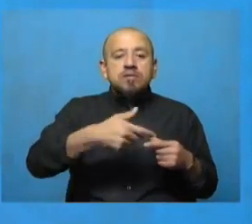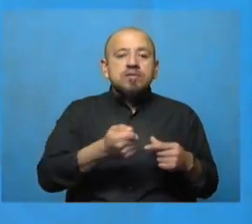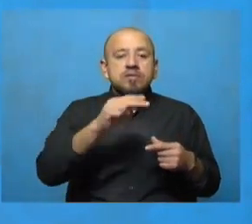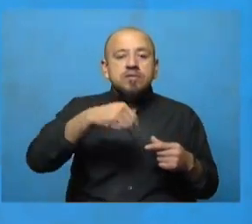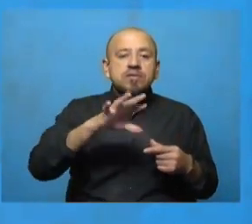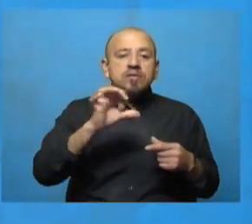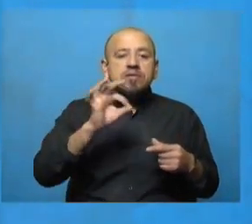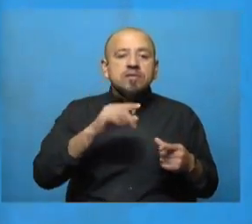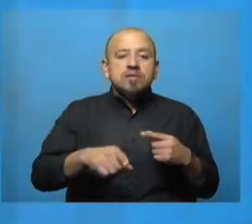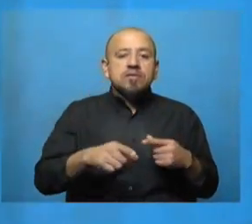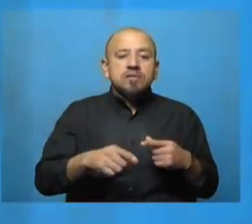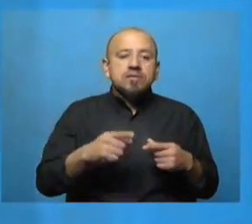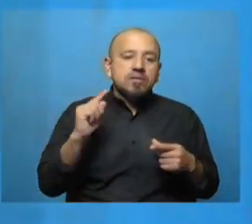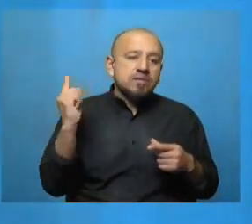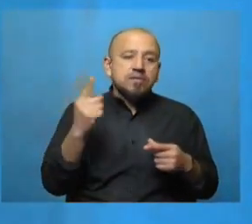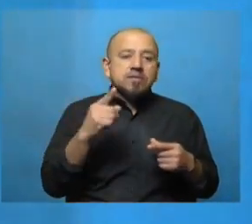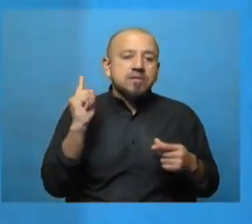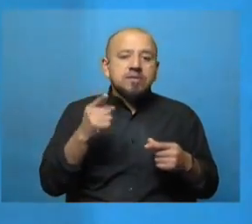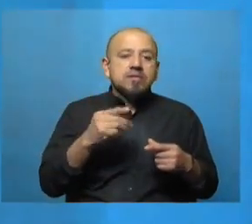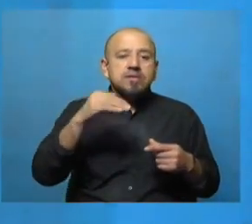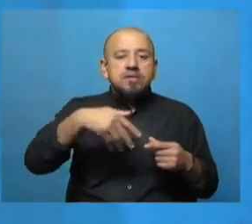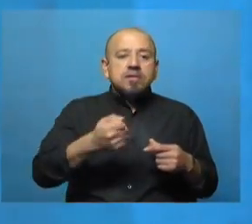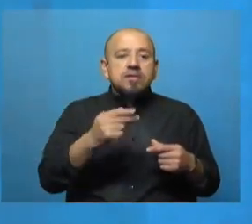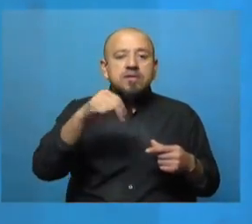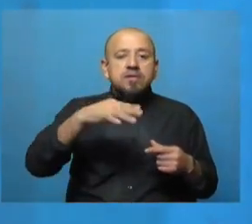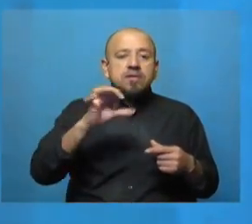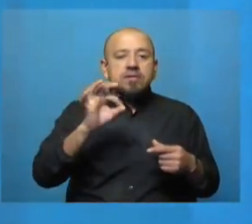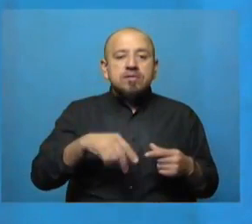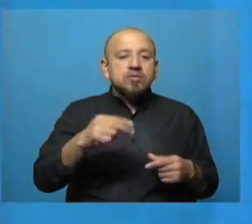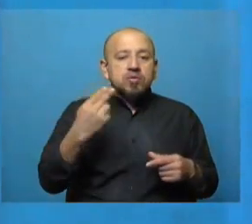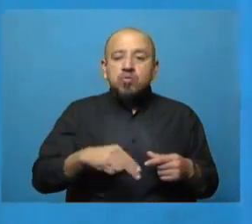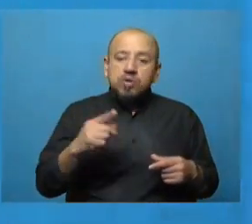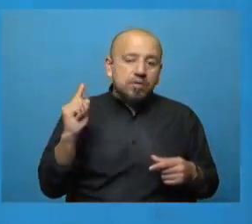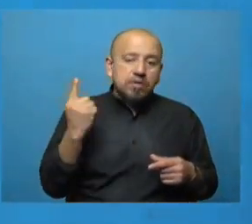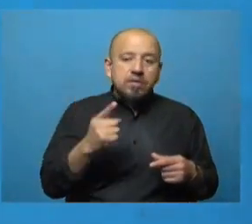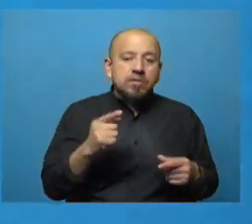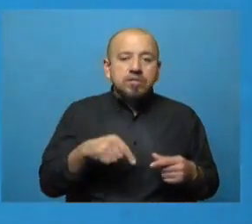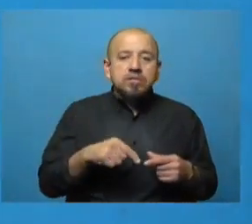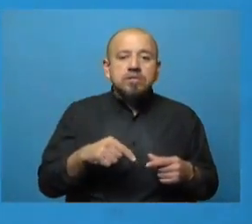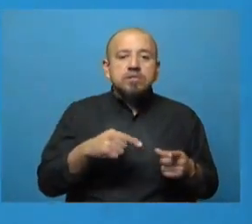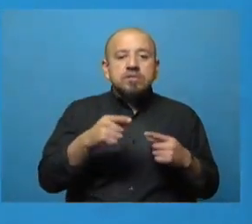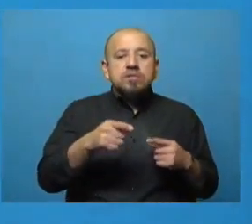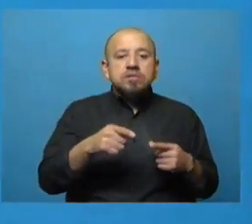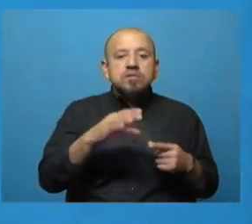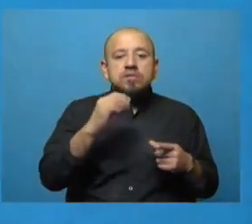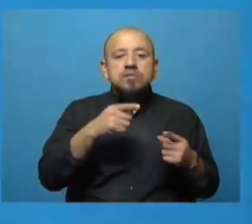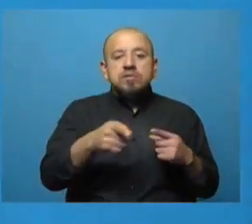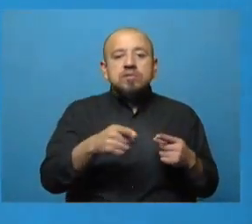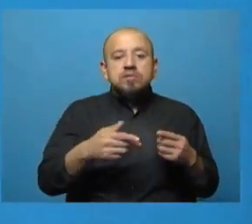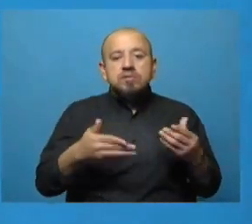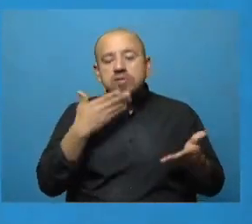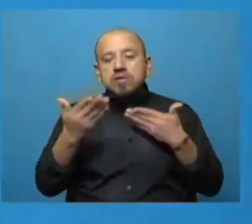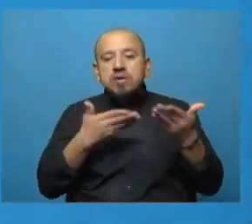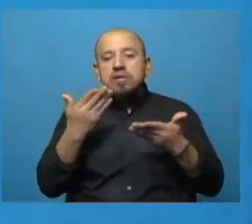va a venir el manso va a venir el manso el manso que era el actor que iba a venir nunca vino Entonces no tiene más voz que